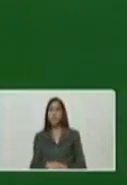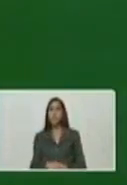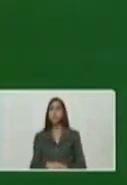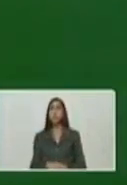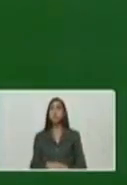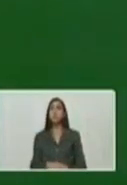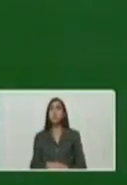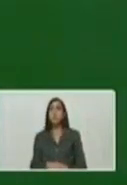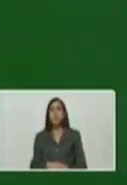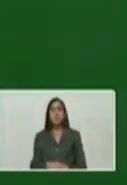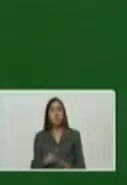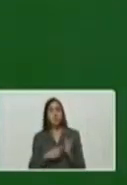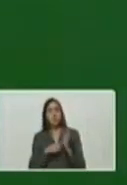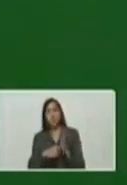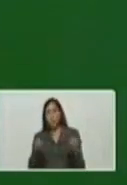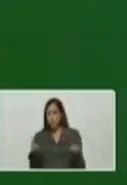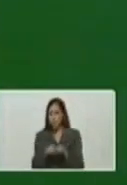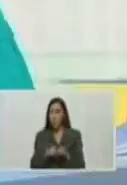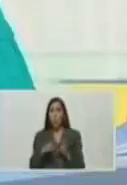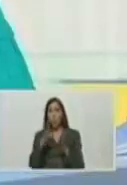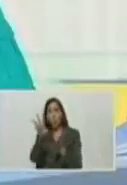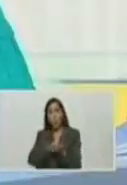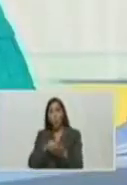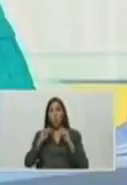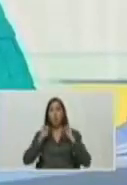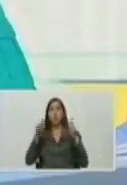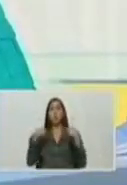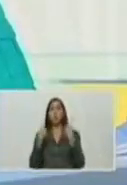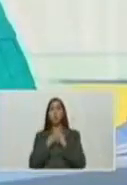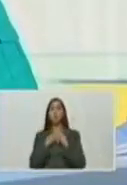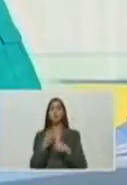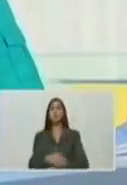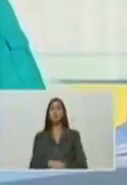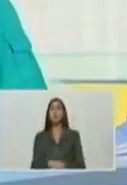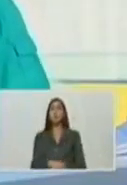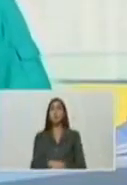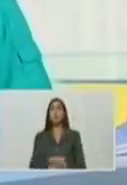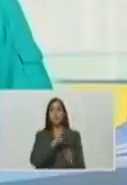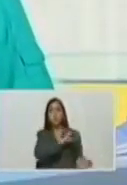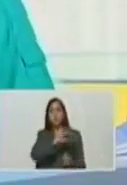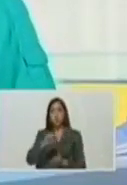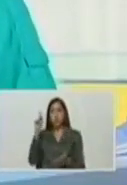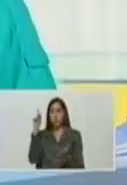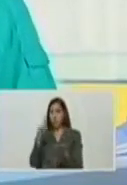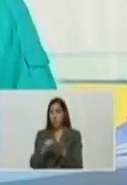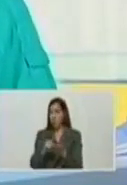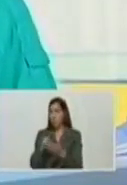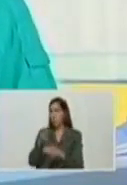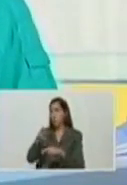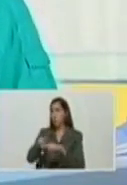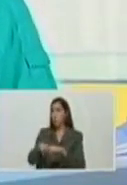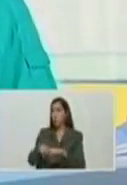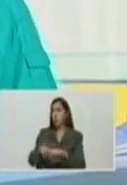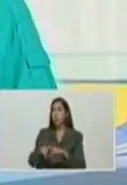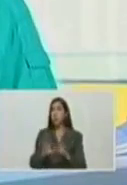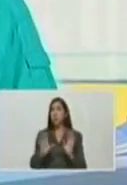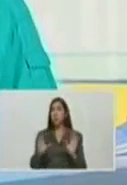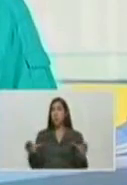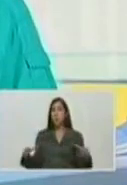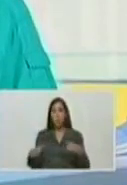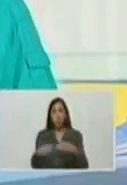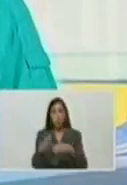hiperquinética aristobulista. Bueno, nos hemos venido al hipódromo, pueden descansar si quieren. Y ahora le volvemos a dar